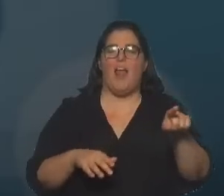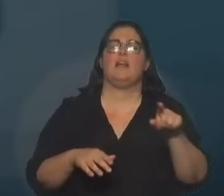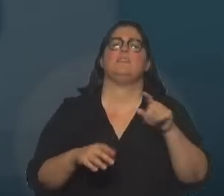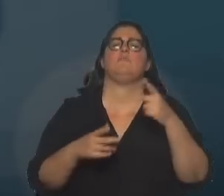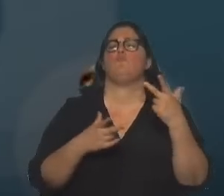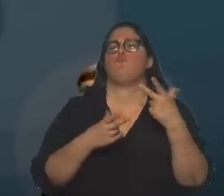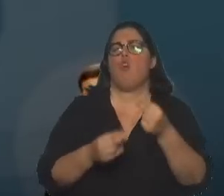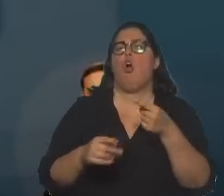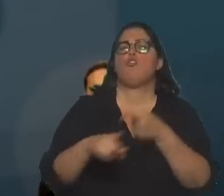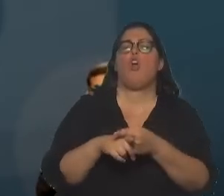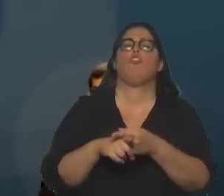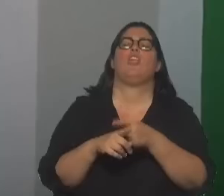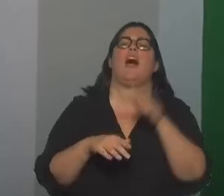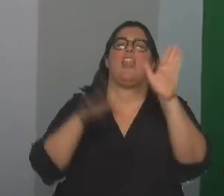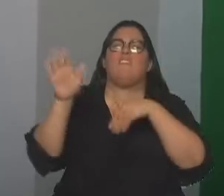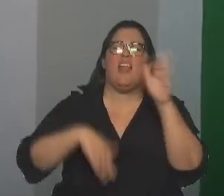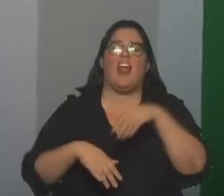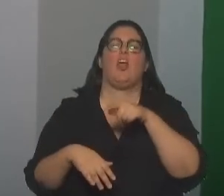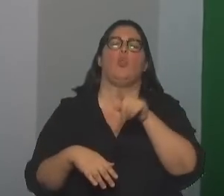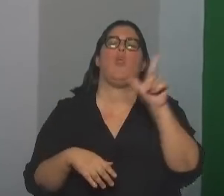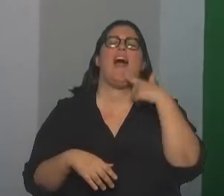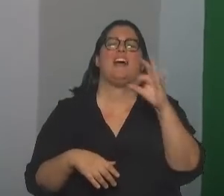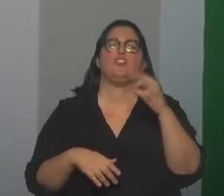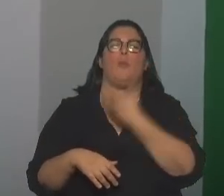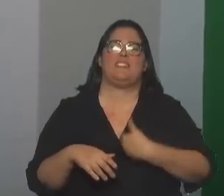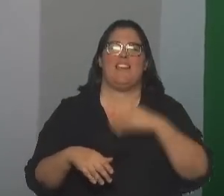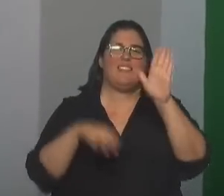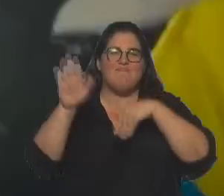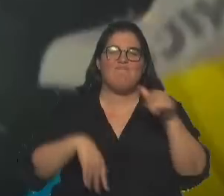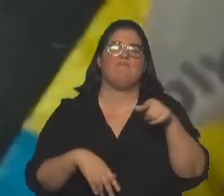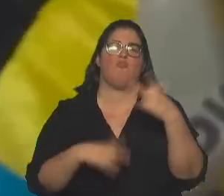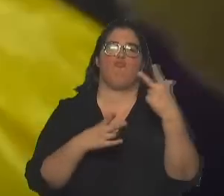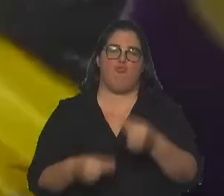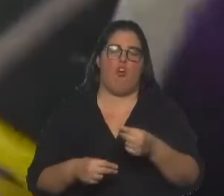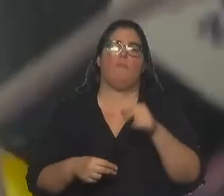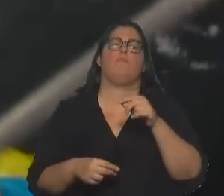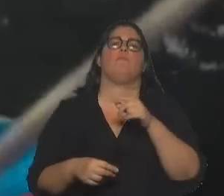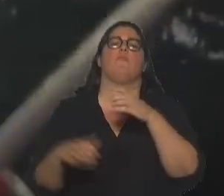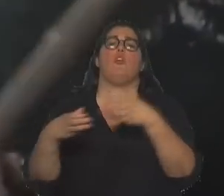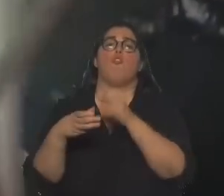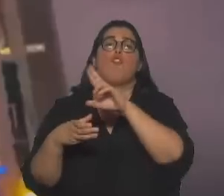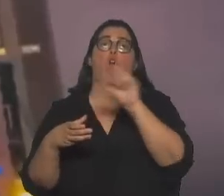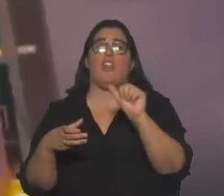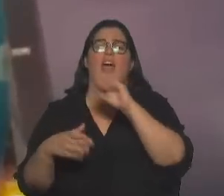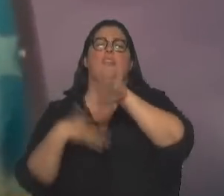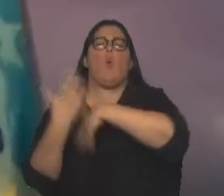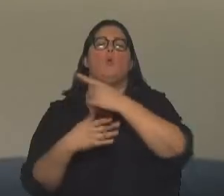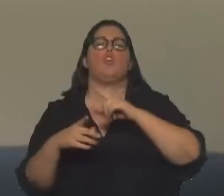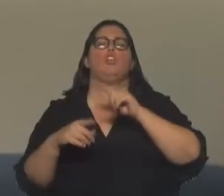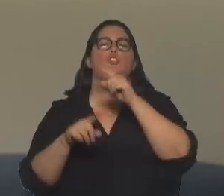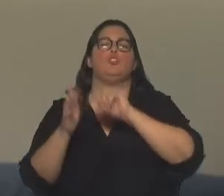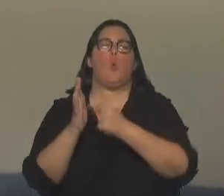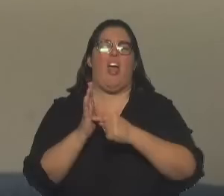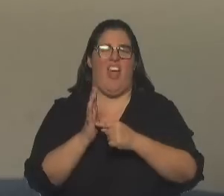no al referendo impulsado por el presidente Guillermo Lasso. Es una consulta. La aplastante victoria del movimiento Revolución Ciudadana que lidera